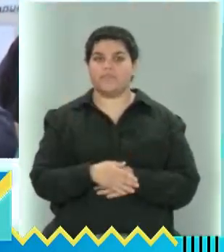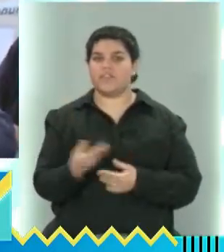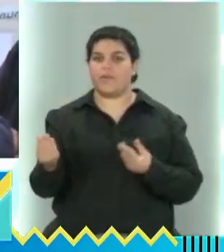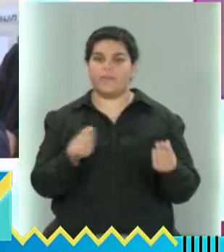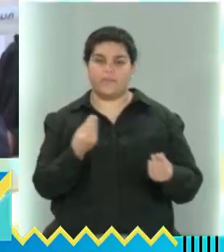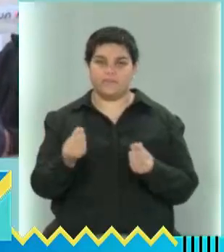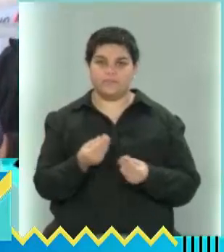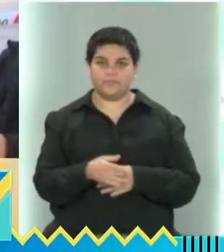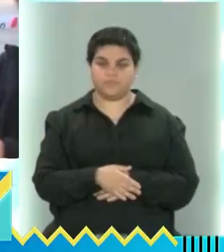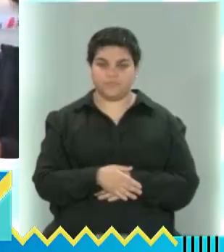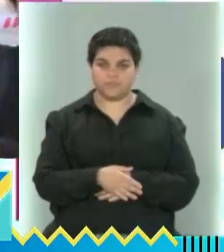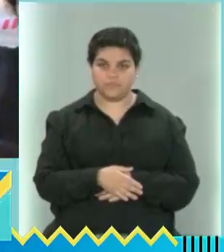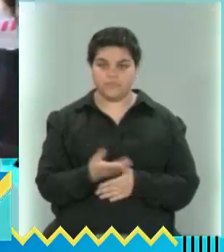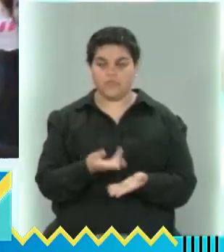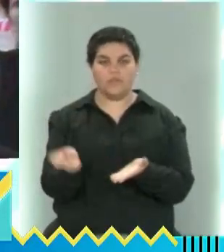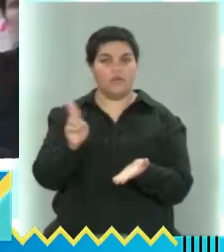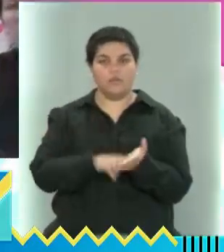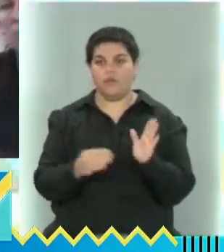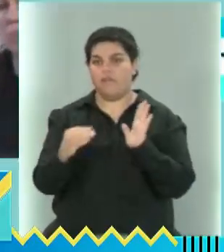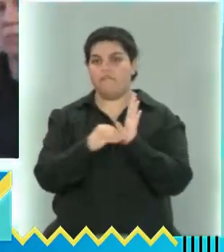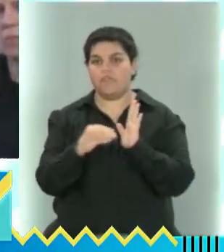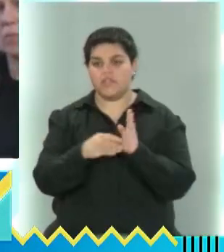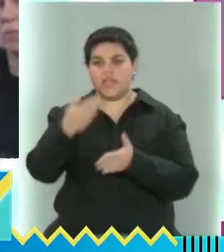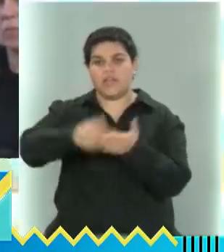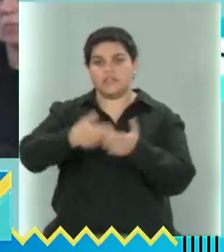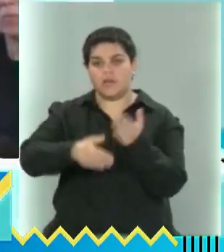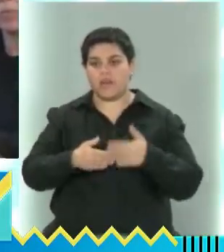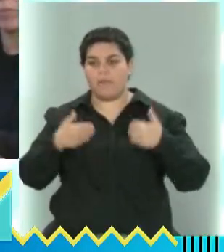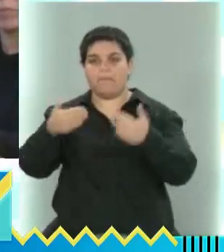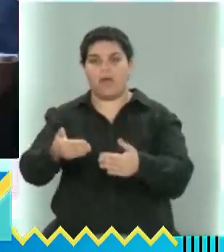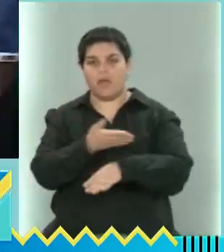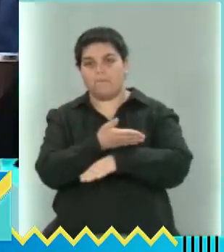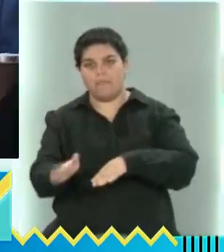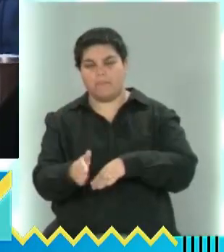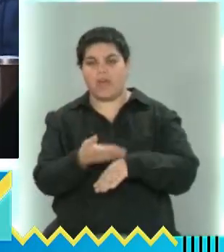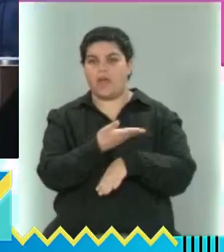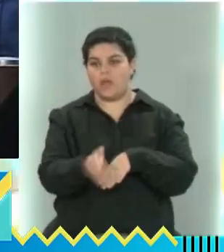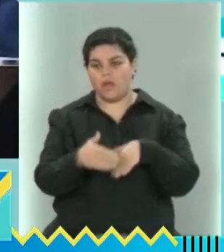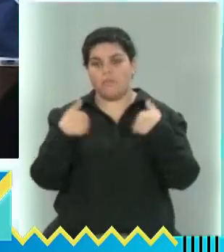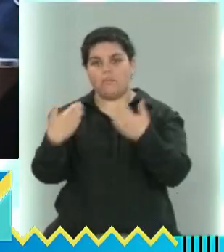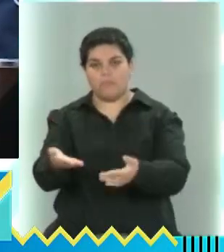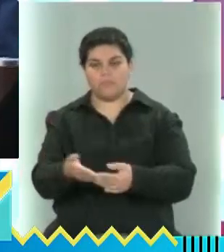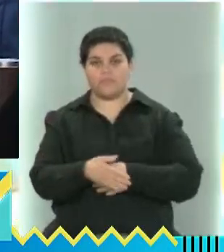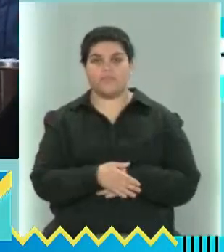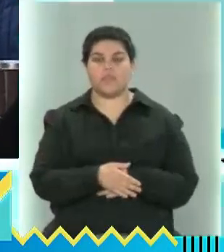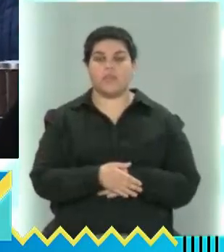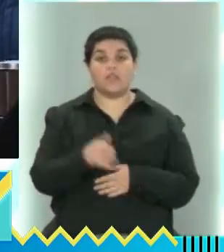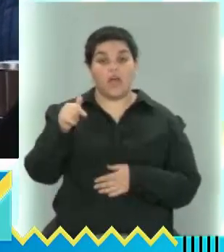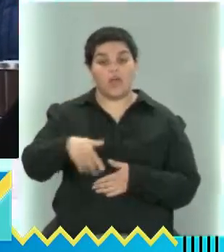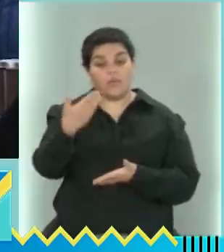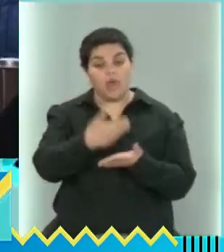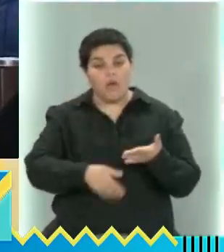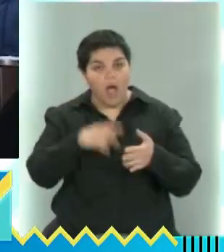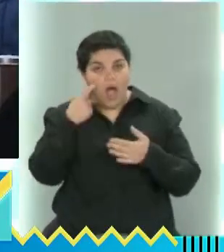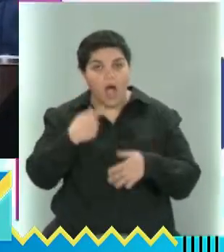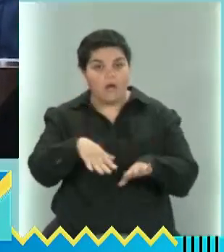relocalizar, si se quiere, en fechas los exámenes, de manera que se puedan cumplir. Y manifestó que se ha hecho la evaluación de